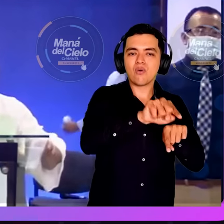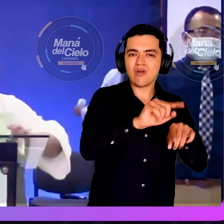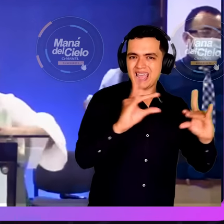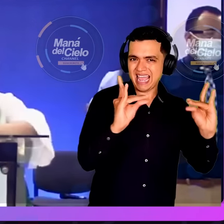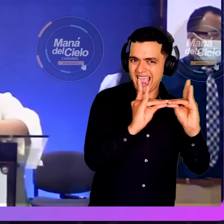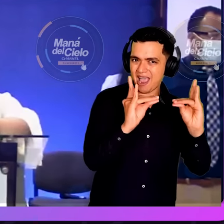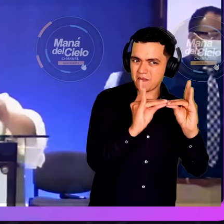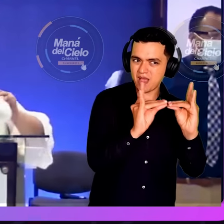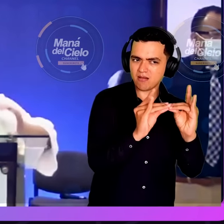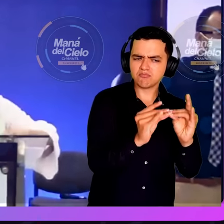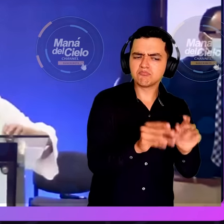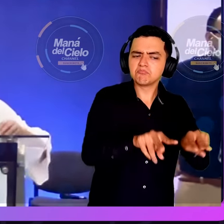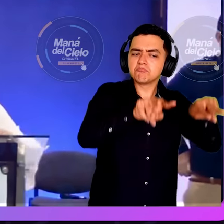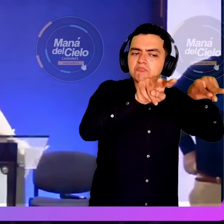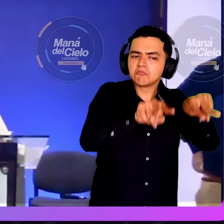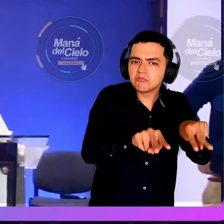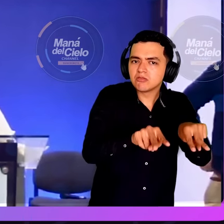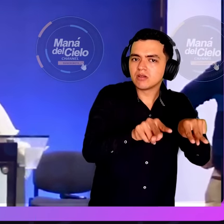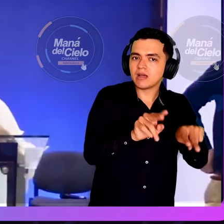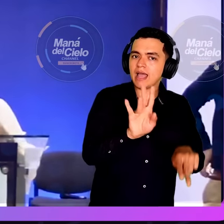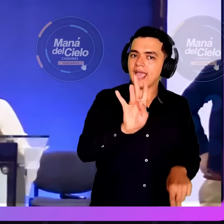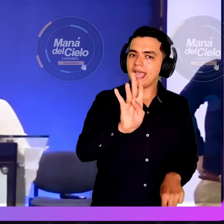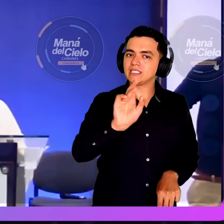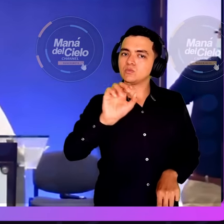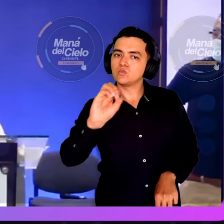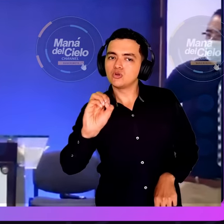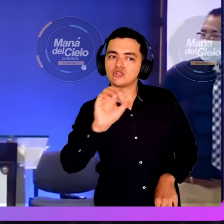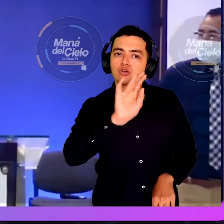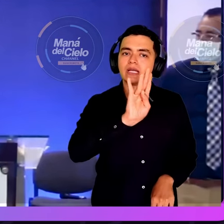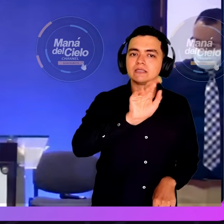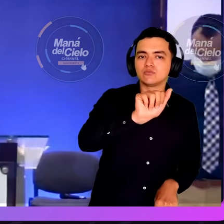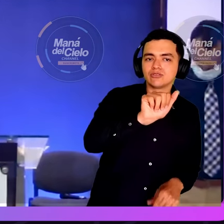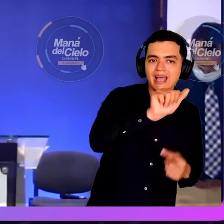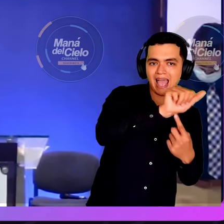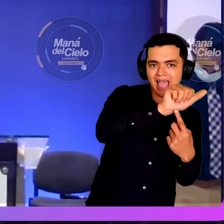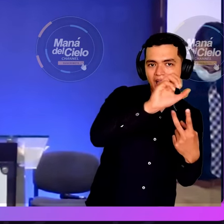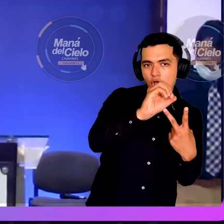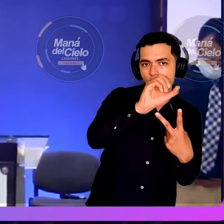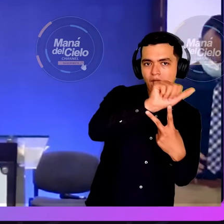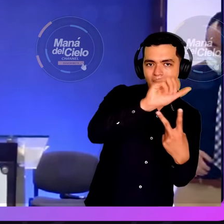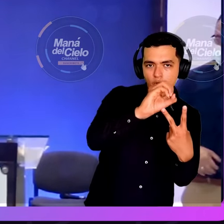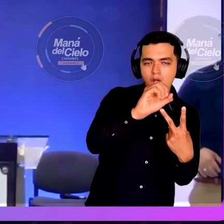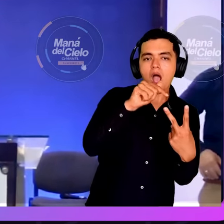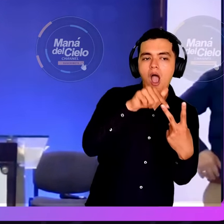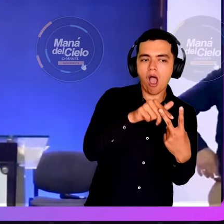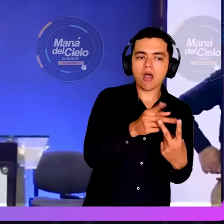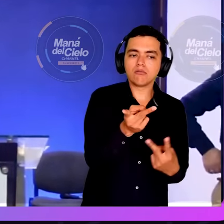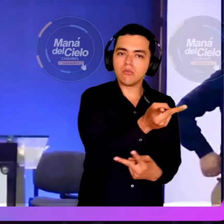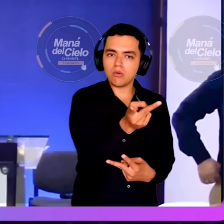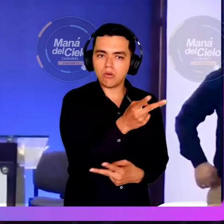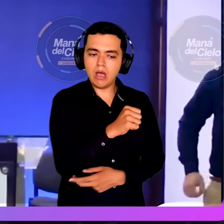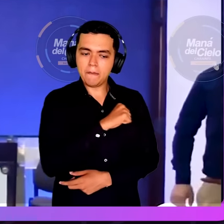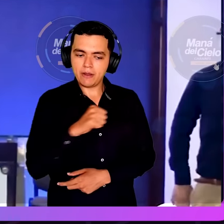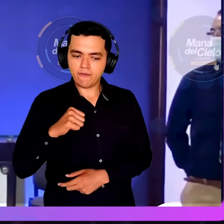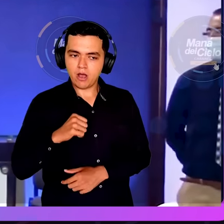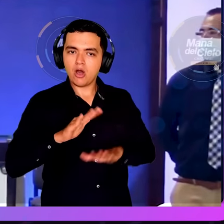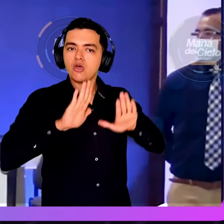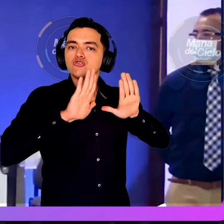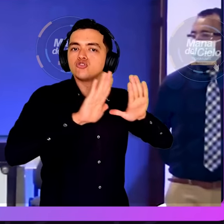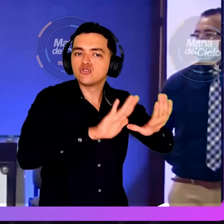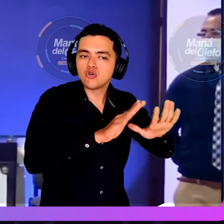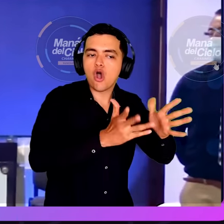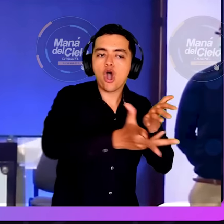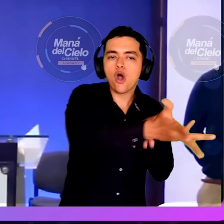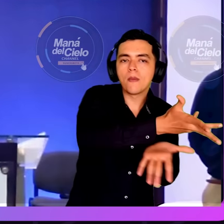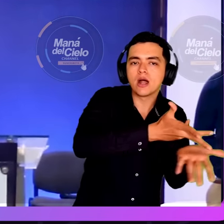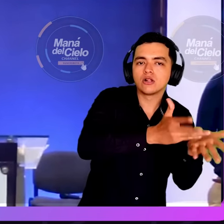Pregúntele a los enamorados. A veces ni se come por estar hablando con esa persona enamorada. A veces se trasnocha. No se quiere sino estar con